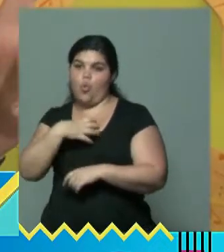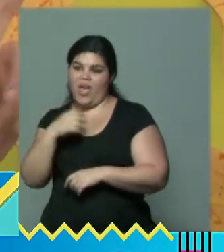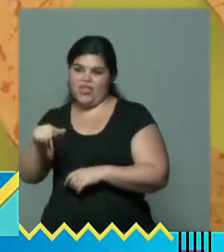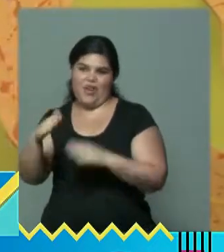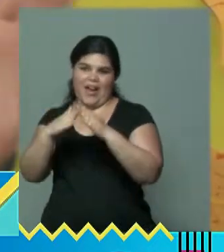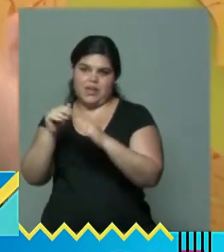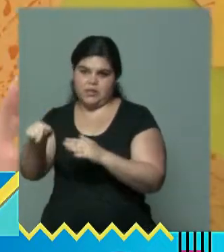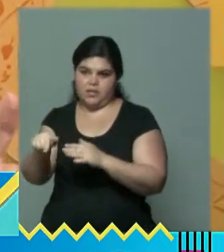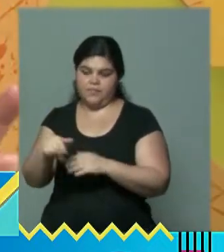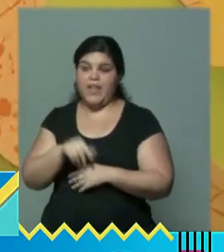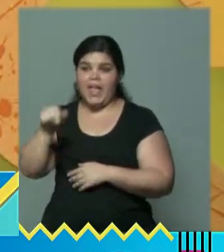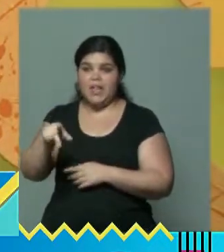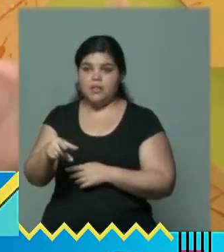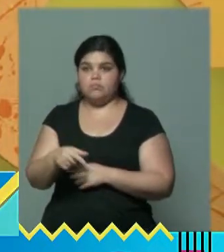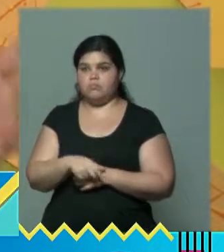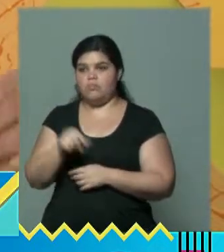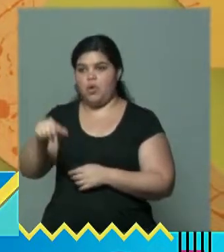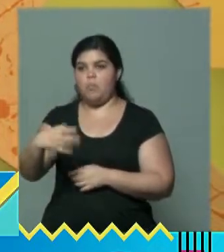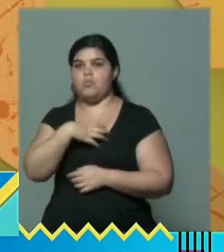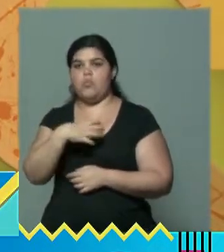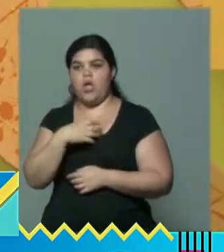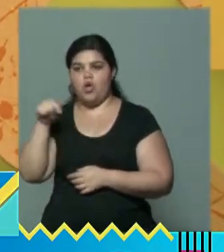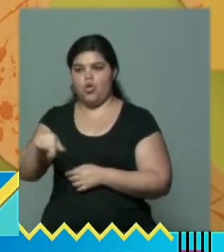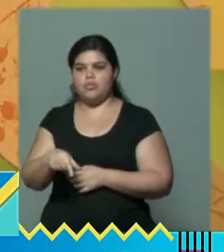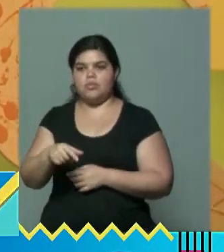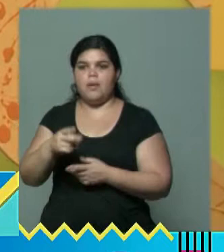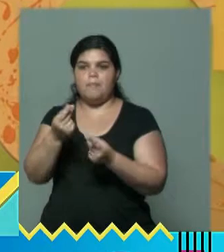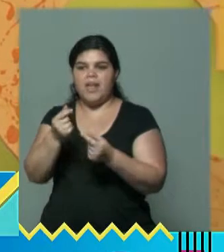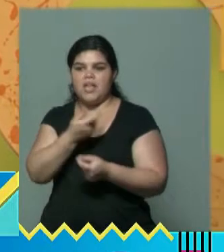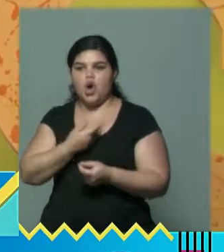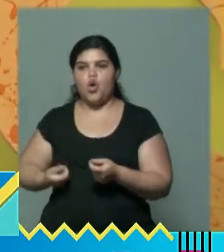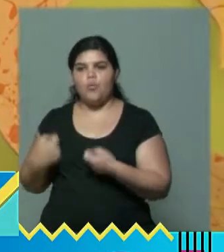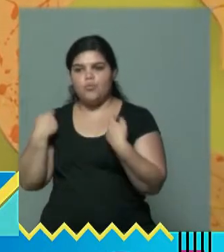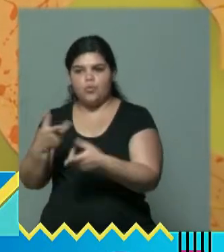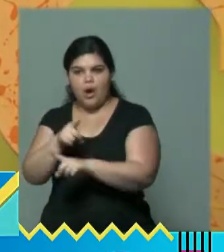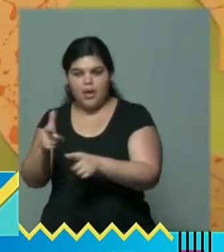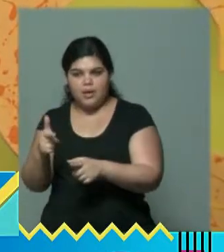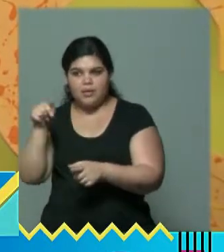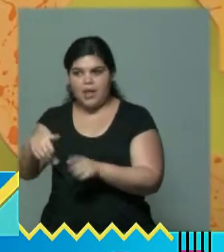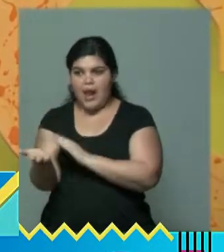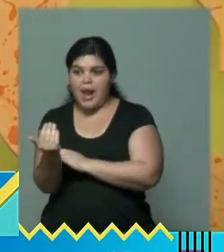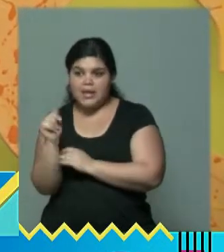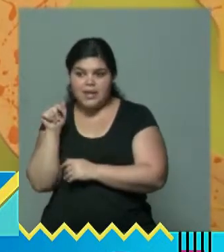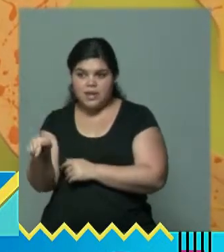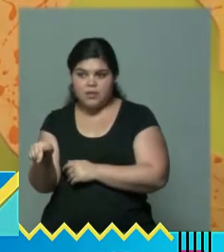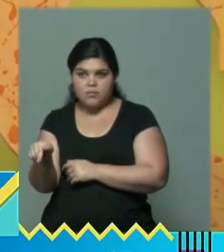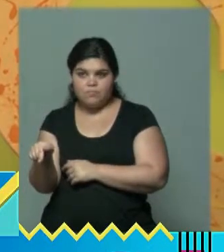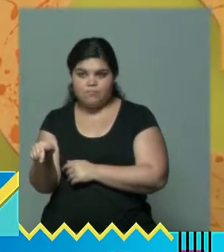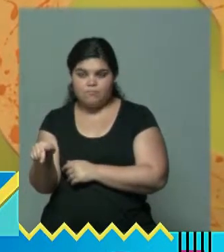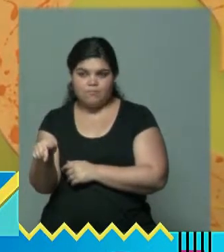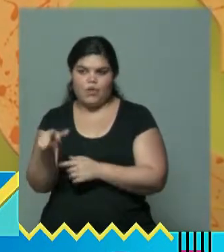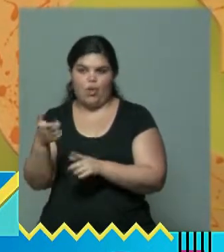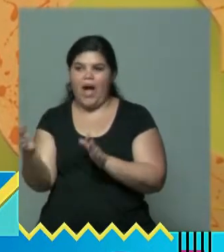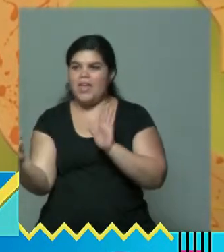casa no tiene tarifa social porque es un propietario, no sé qué, y el que tiene la casa, el que está efectivamente el inquilino de la casa, no le